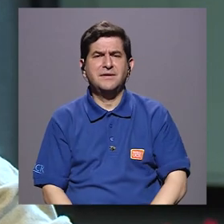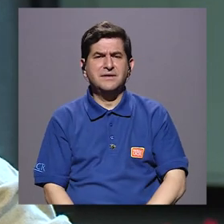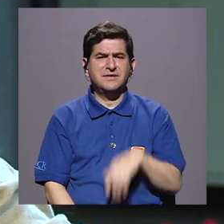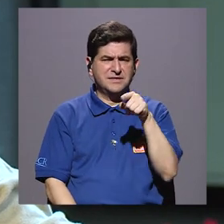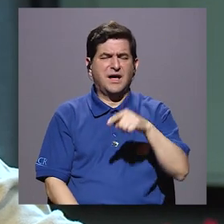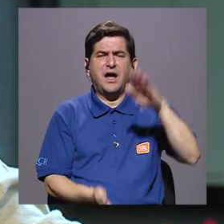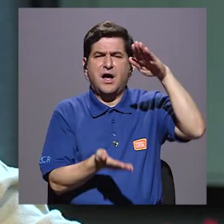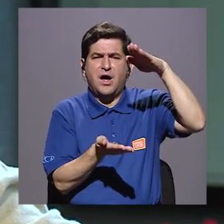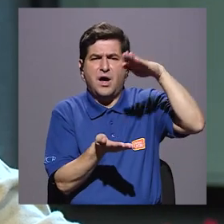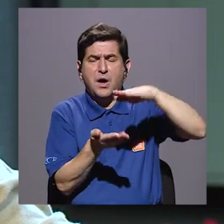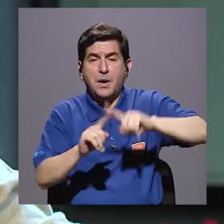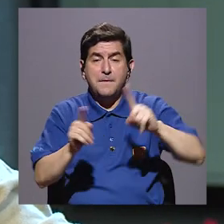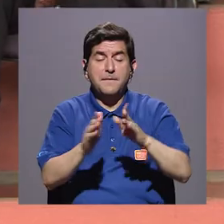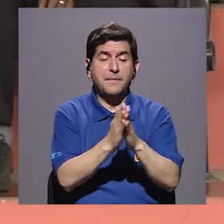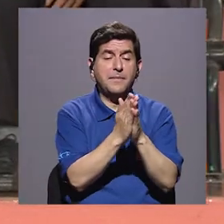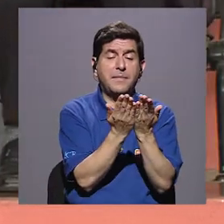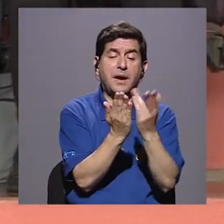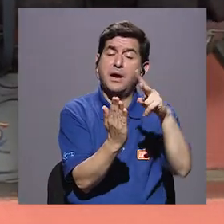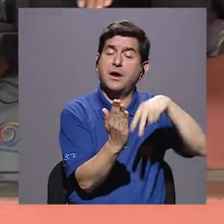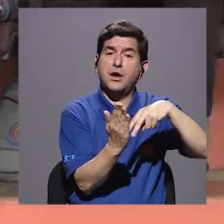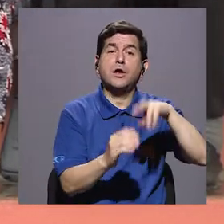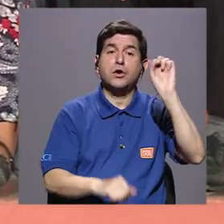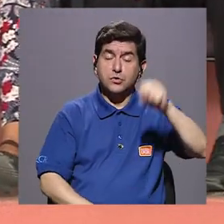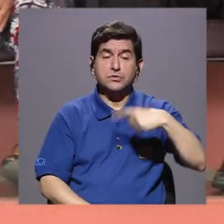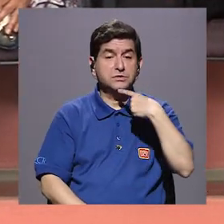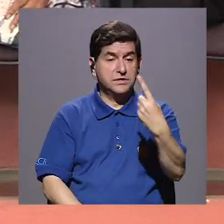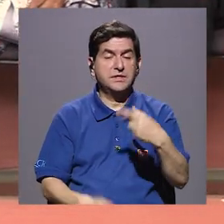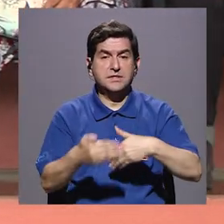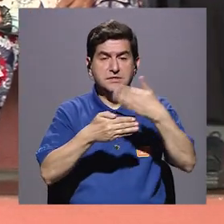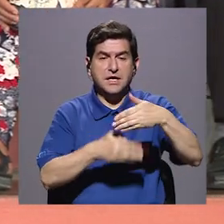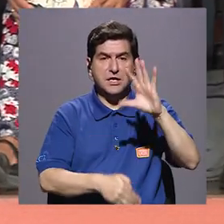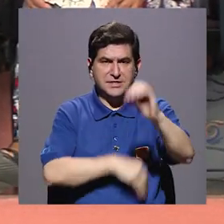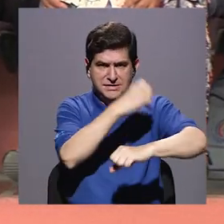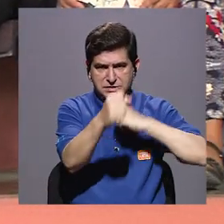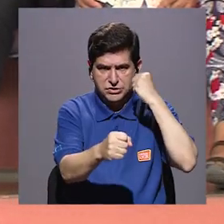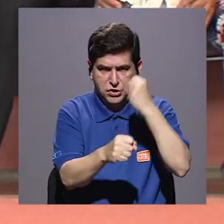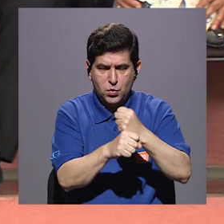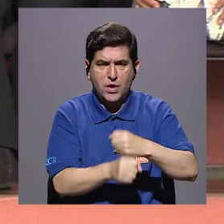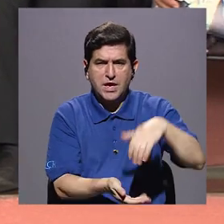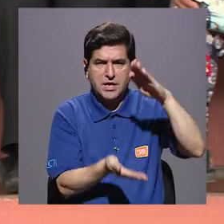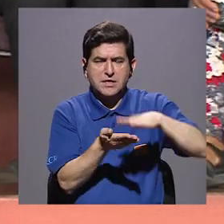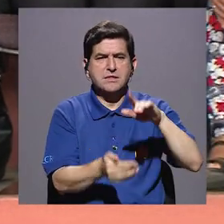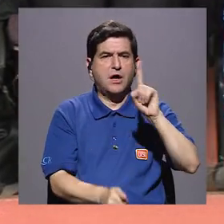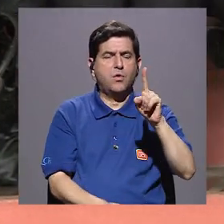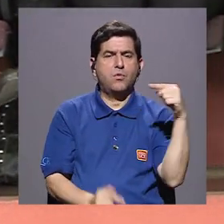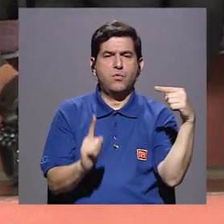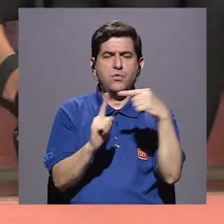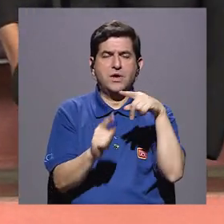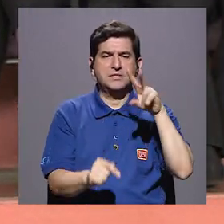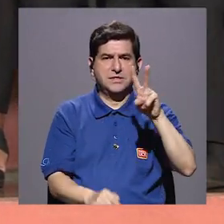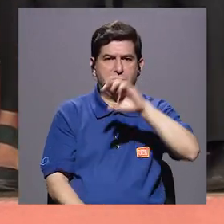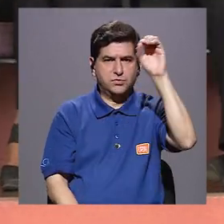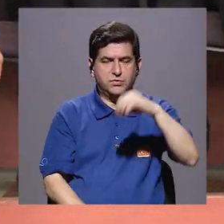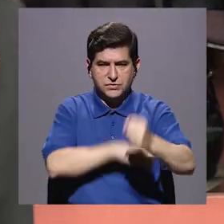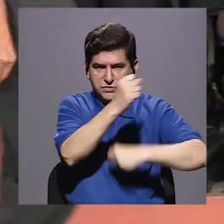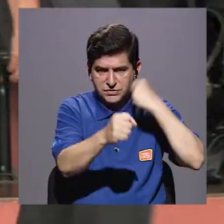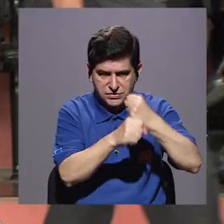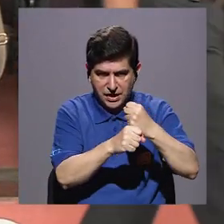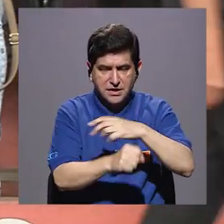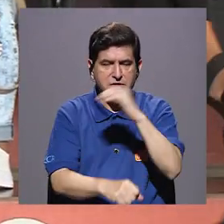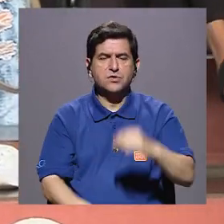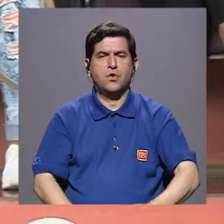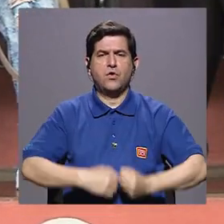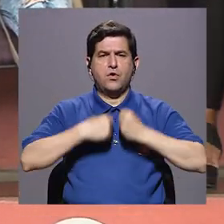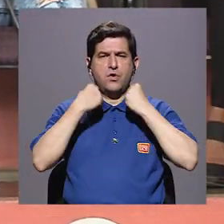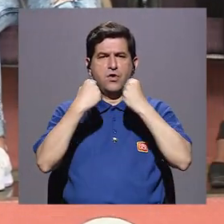disminuir. Sin embargo, en la literatura sí está registrado que a partir de los 50 años disminuye entre 1 y 2% por año. Y